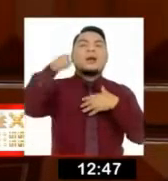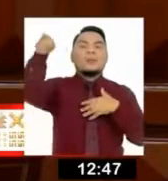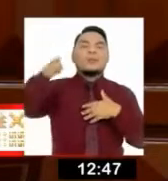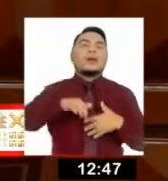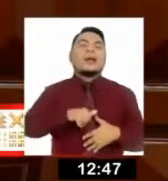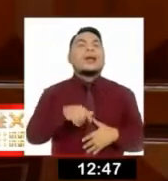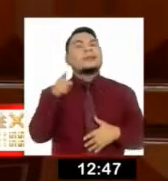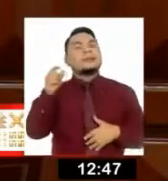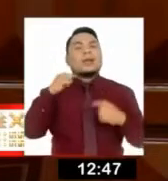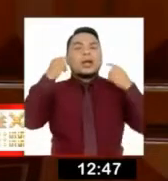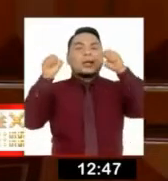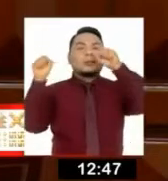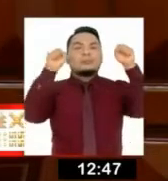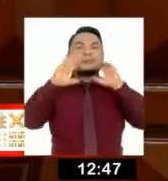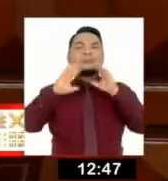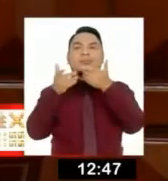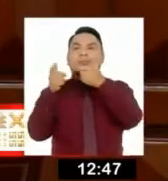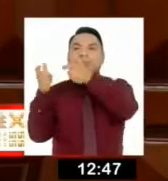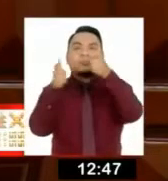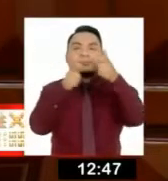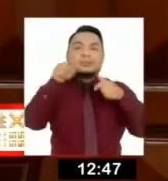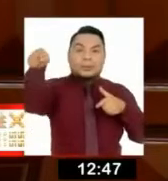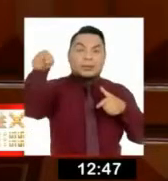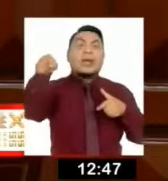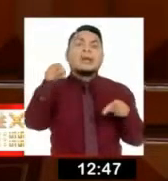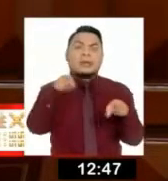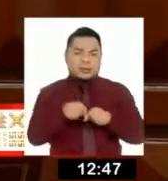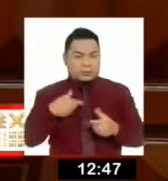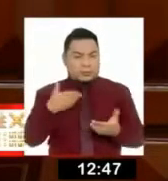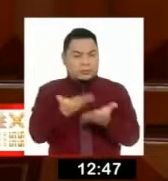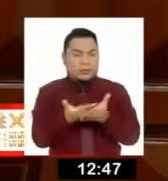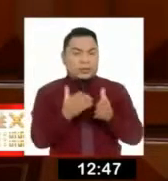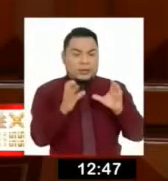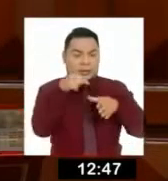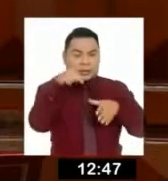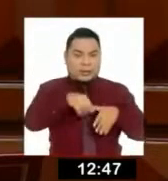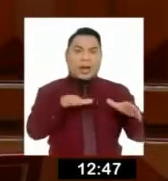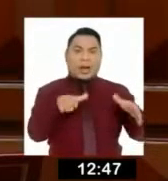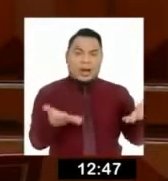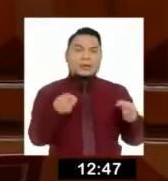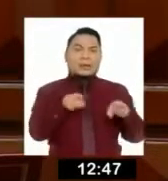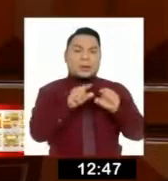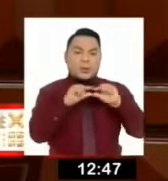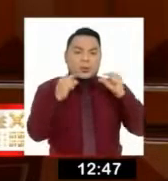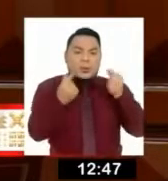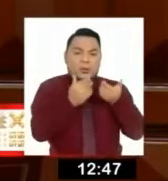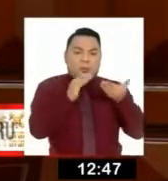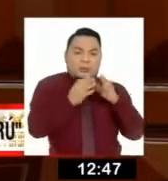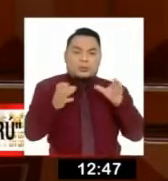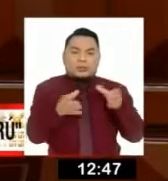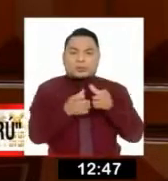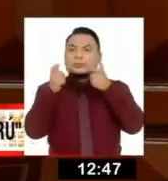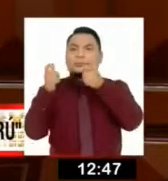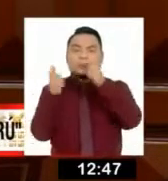nos proponemos convocar a toda la población a conformarlas donde no existen. Estas